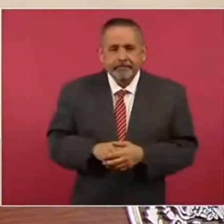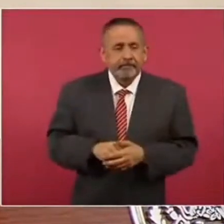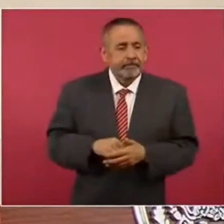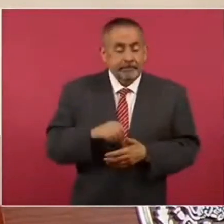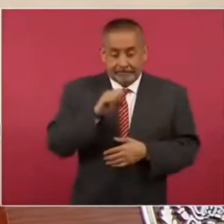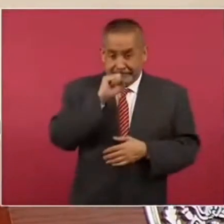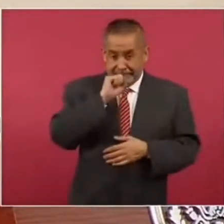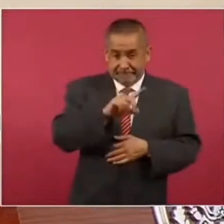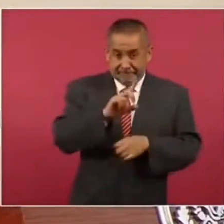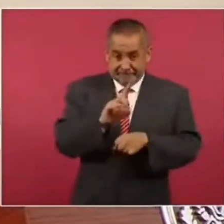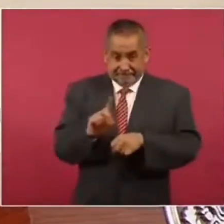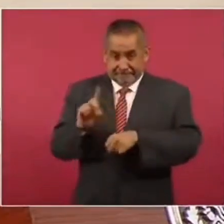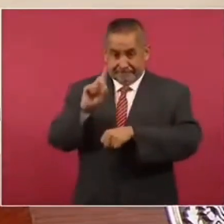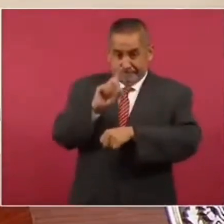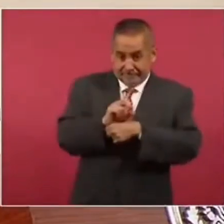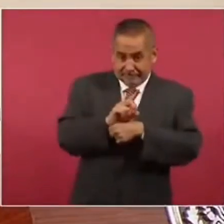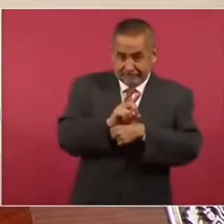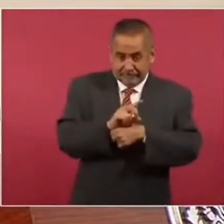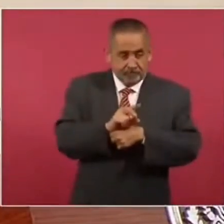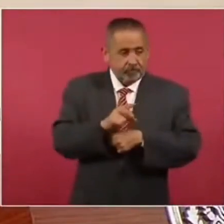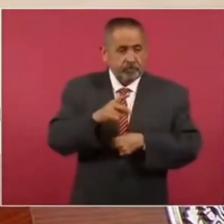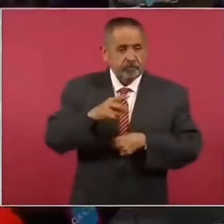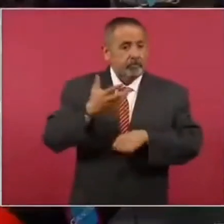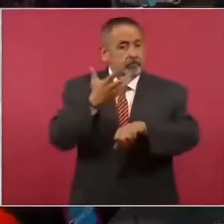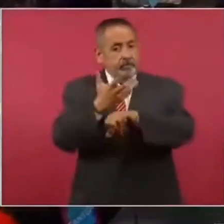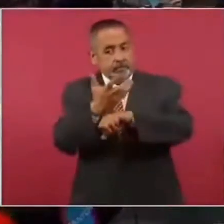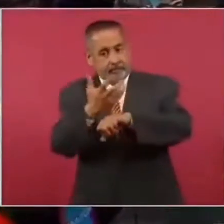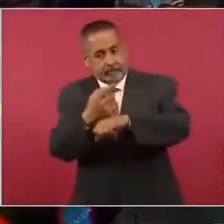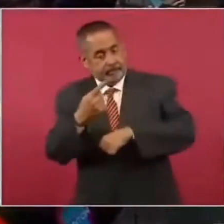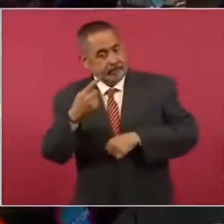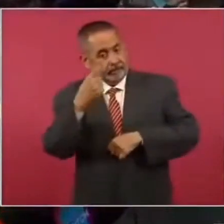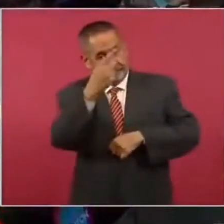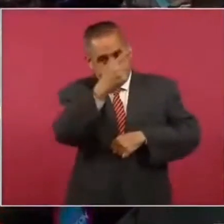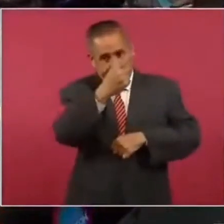día que están juzgando en Estados Unidos